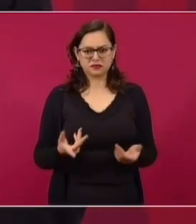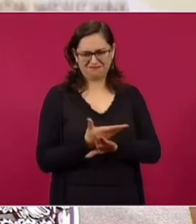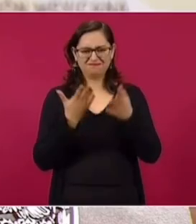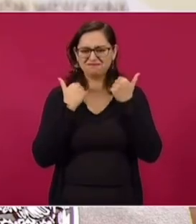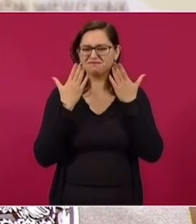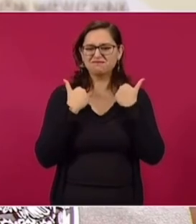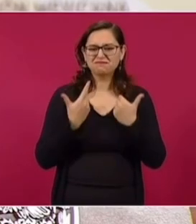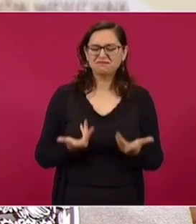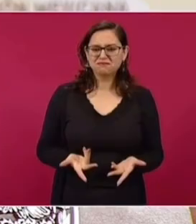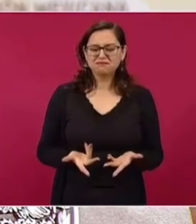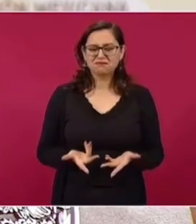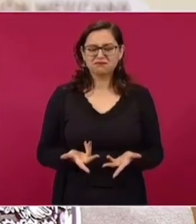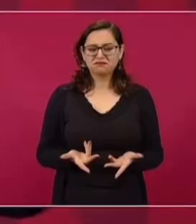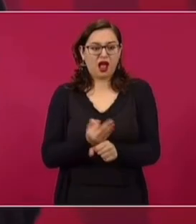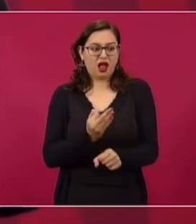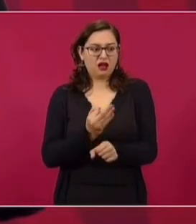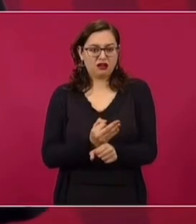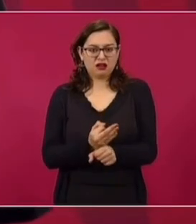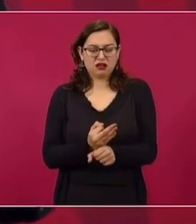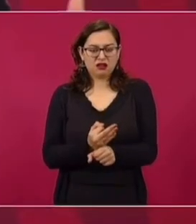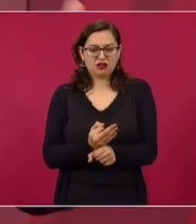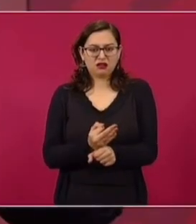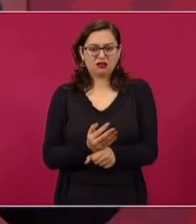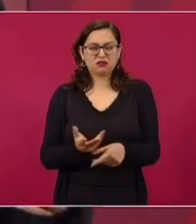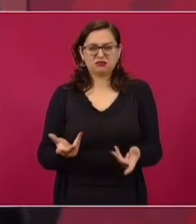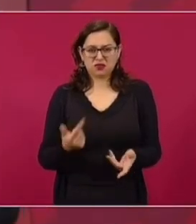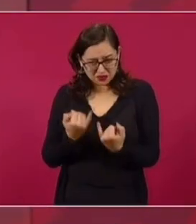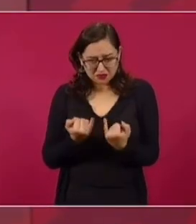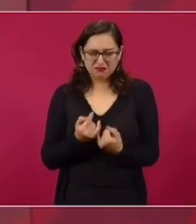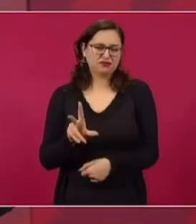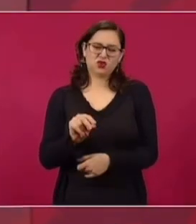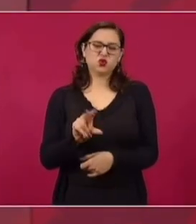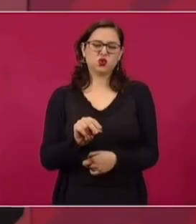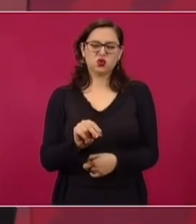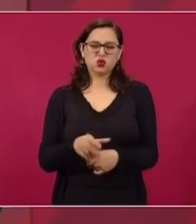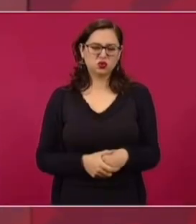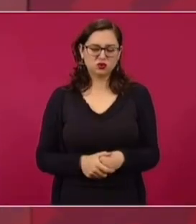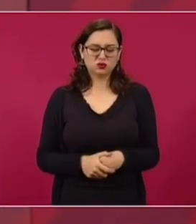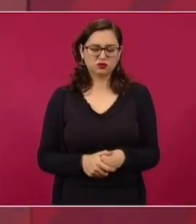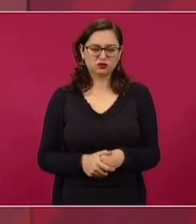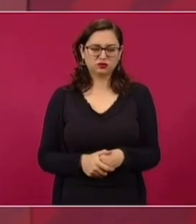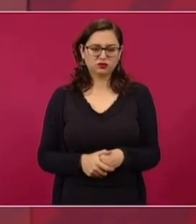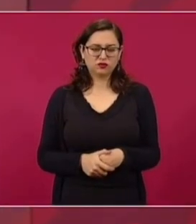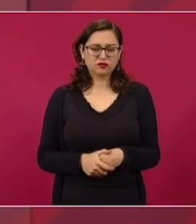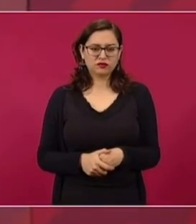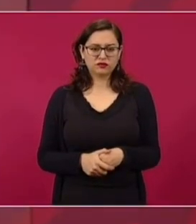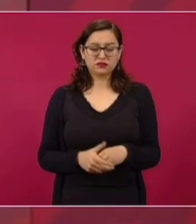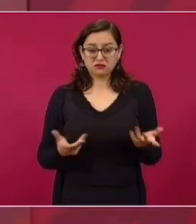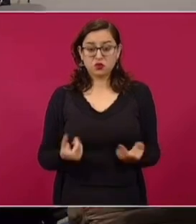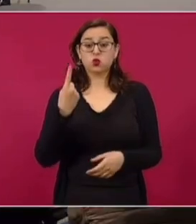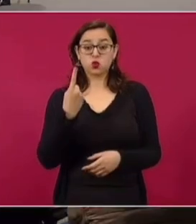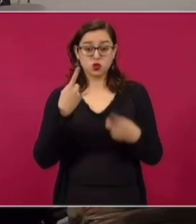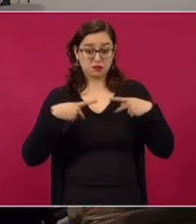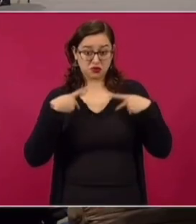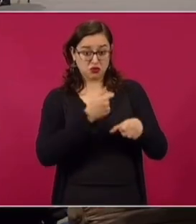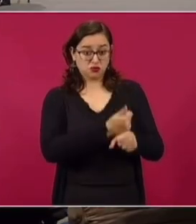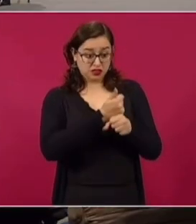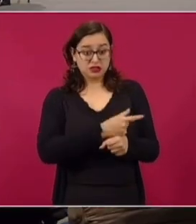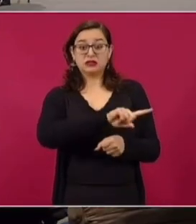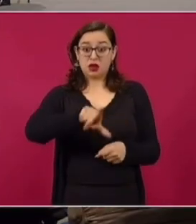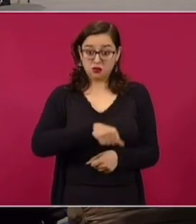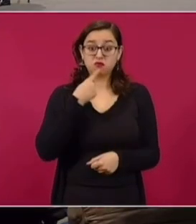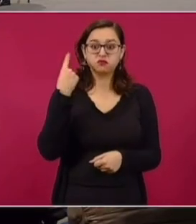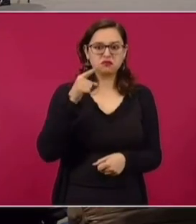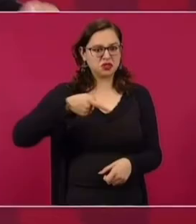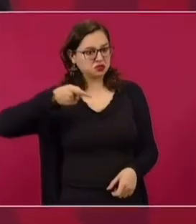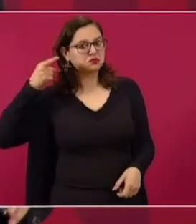represalias. No es el tiempo de las administraciones pasadas. Más si alguien es víctima de una amenaza, de